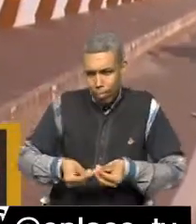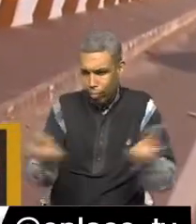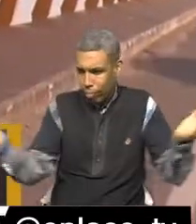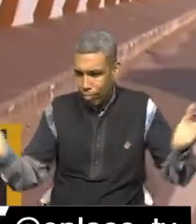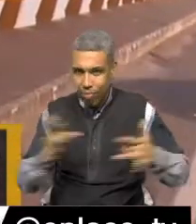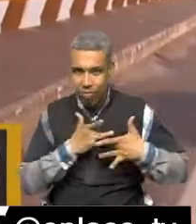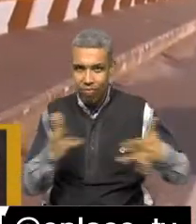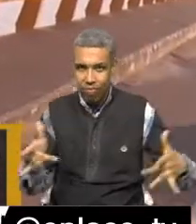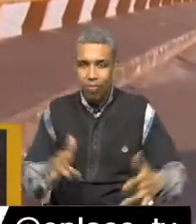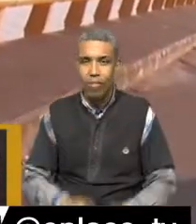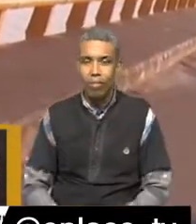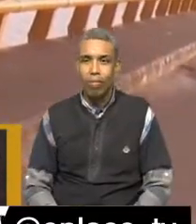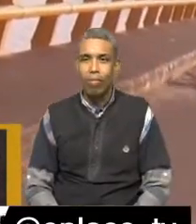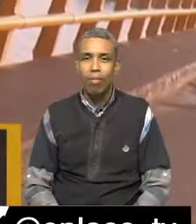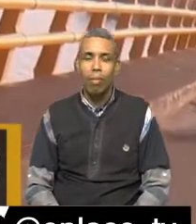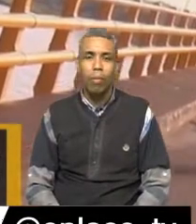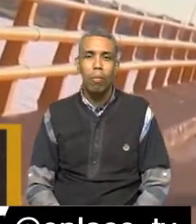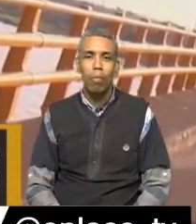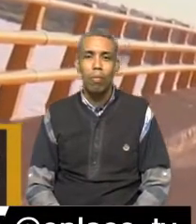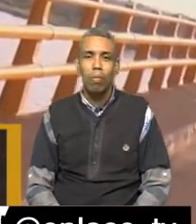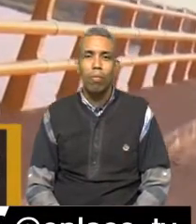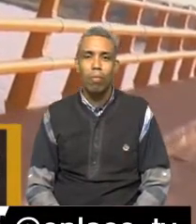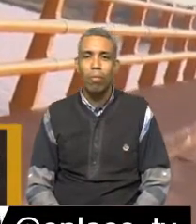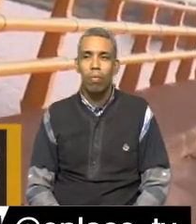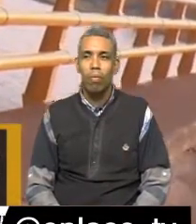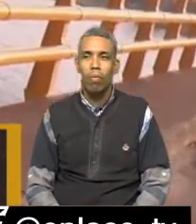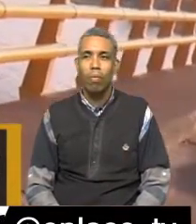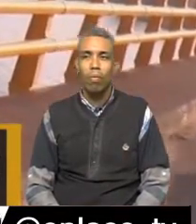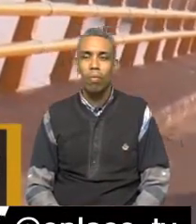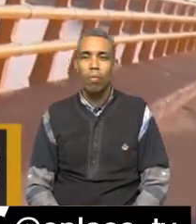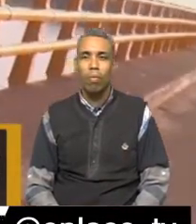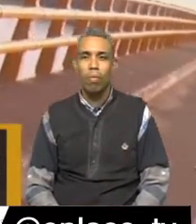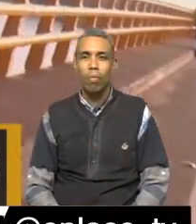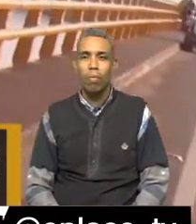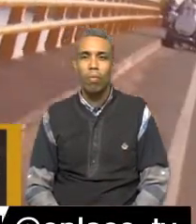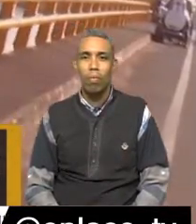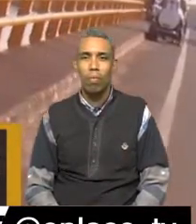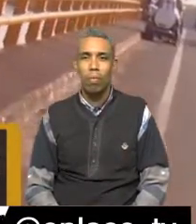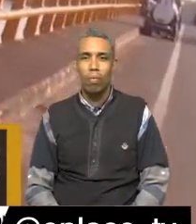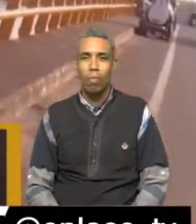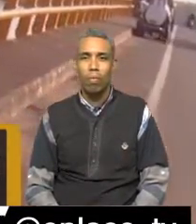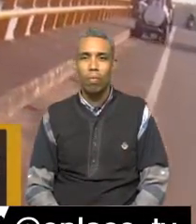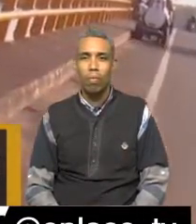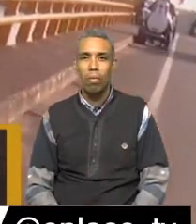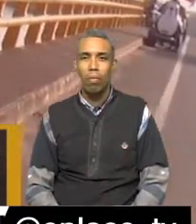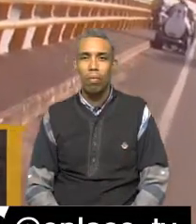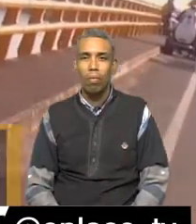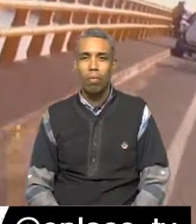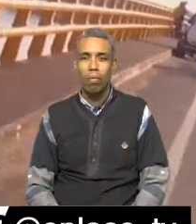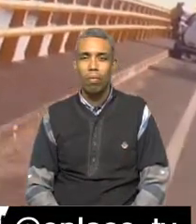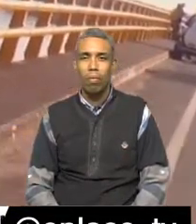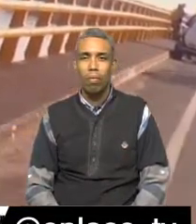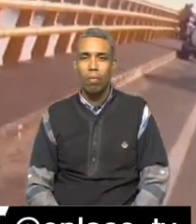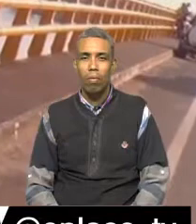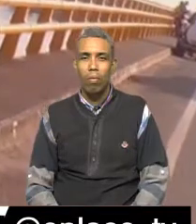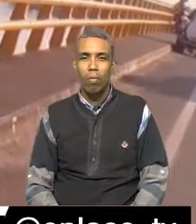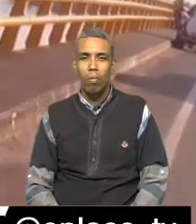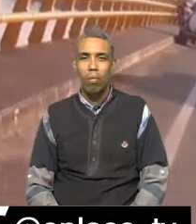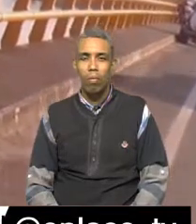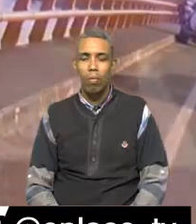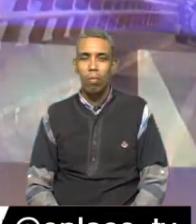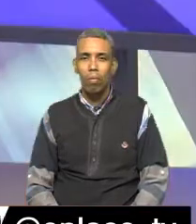sus amistades. Muere y no se lleva nada, por eso yo me los pego y no me duele gastar.